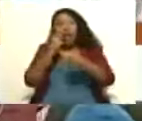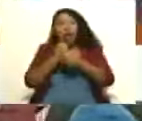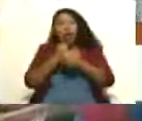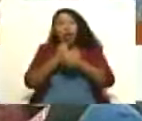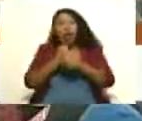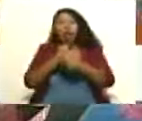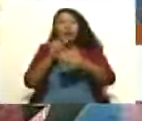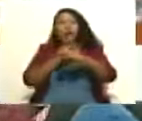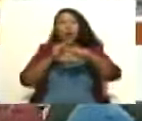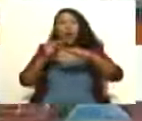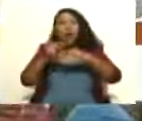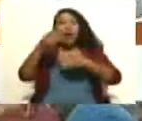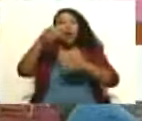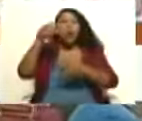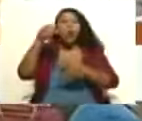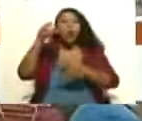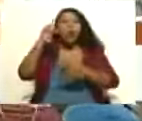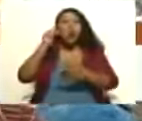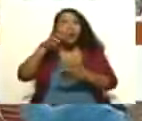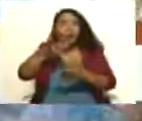Bolívar.